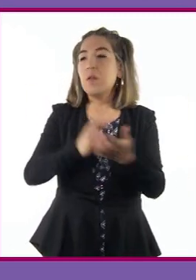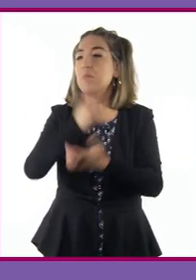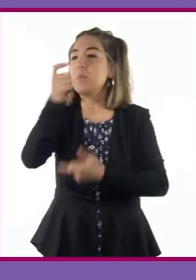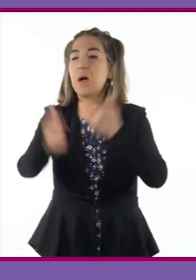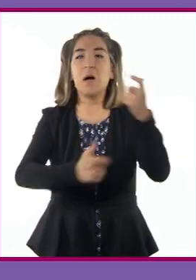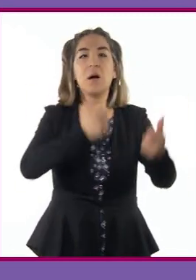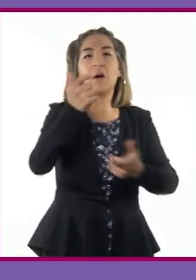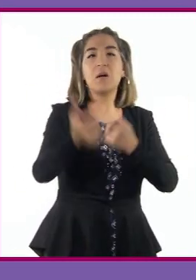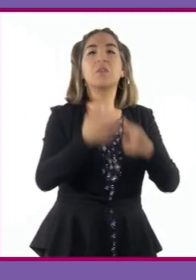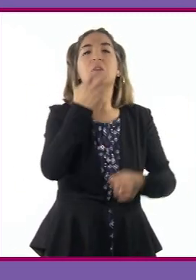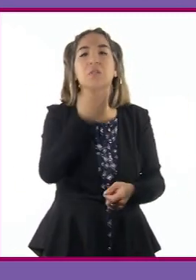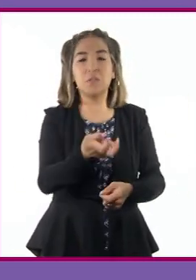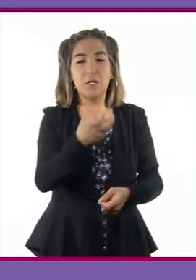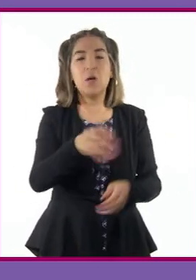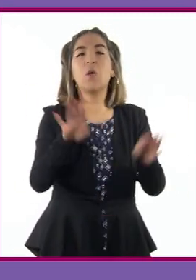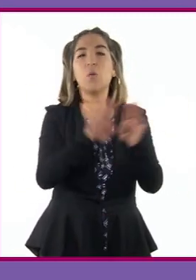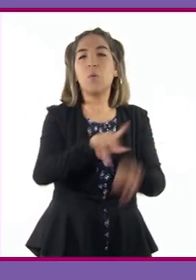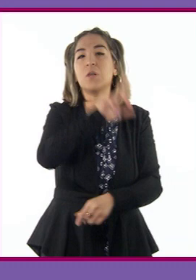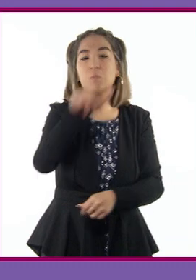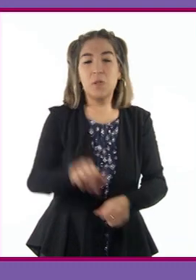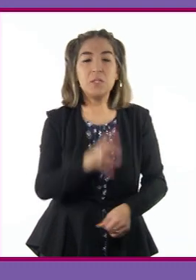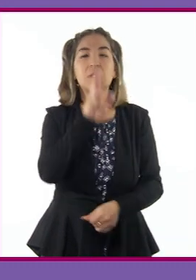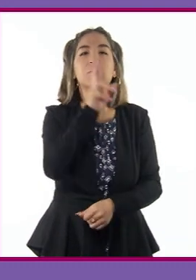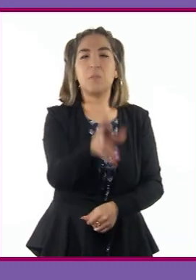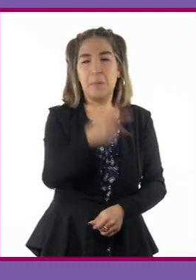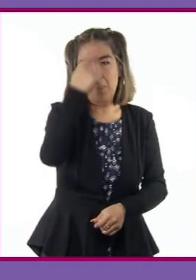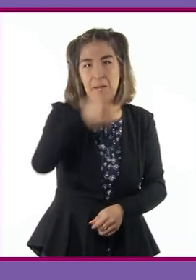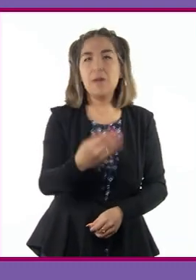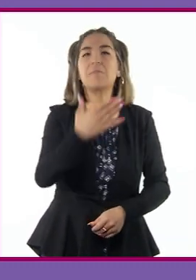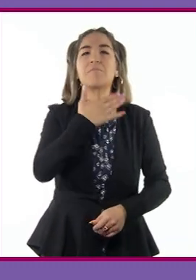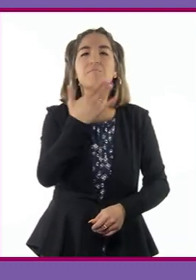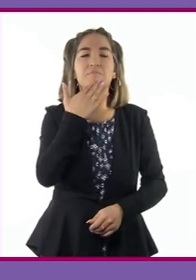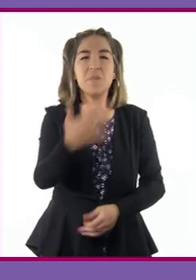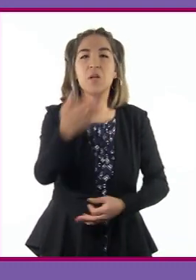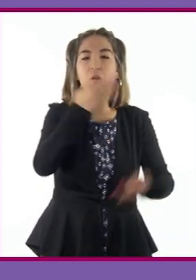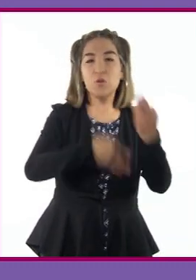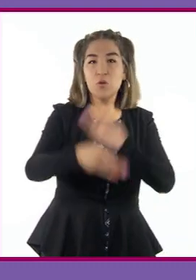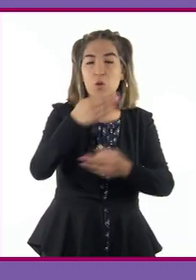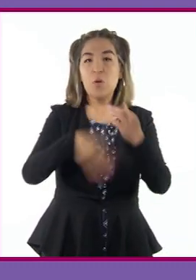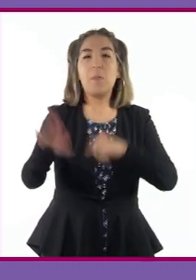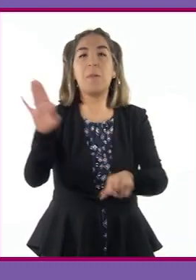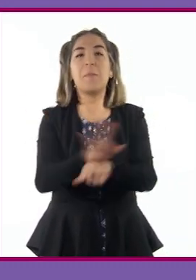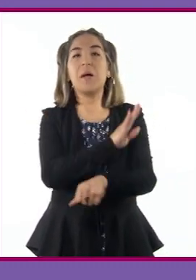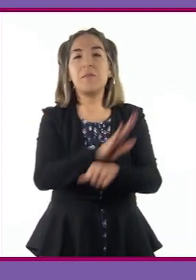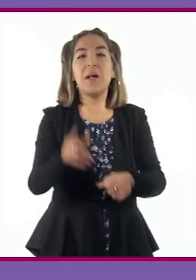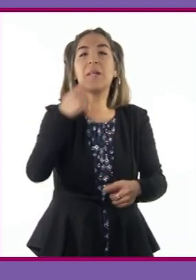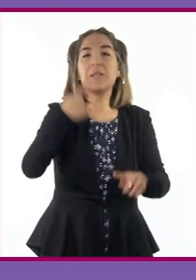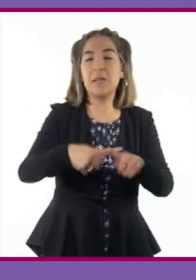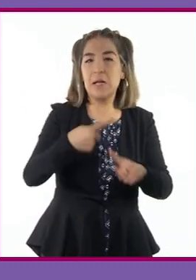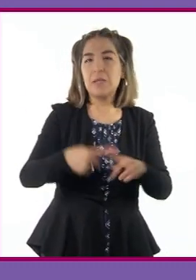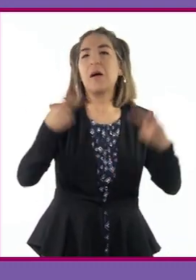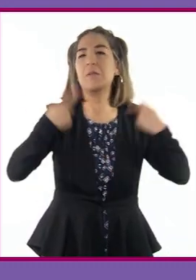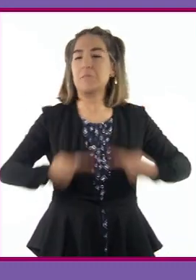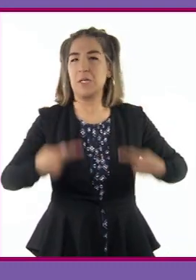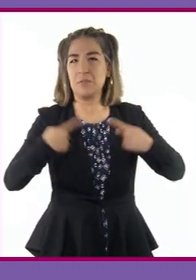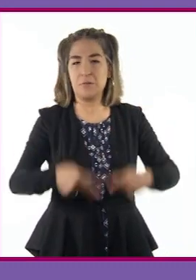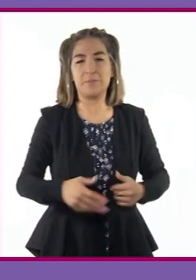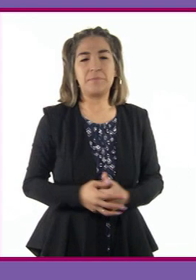para producir resultados de bienestar en beneficio de los